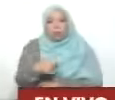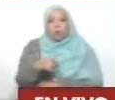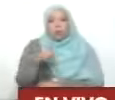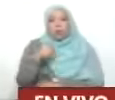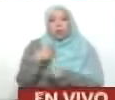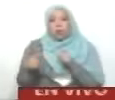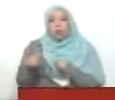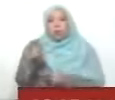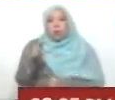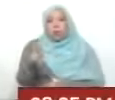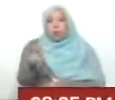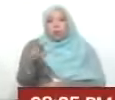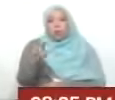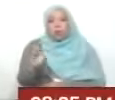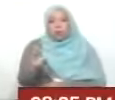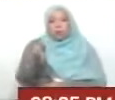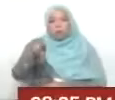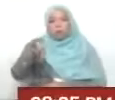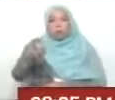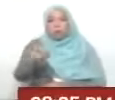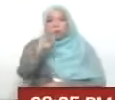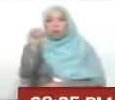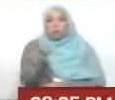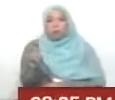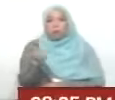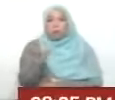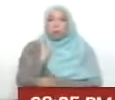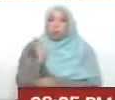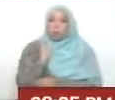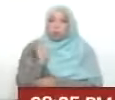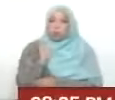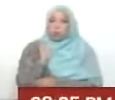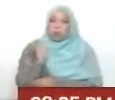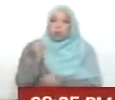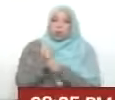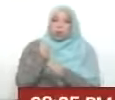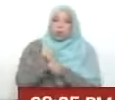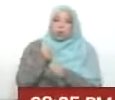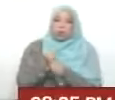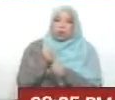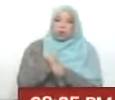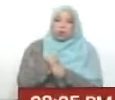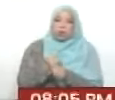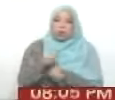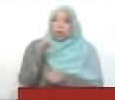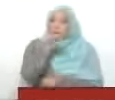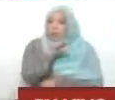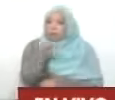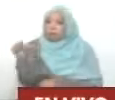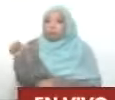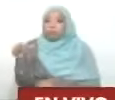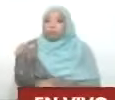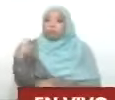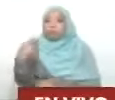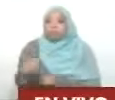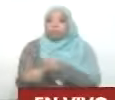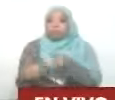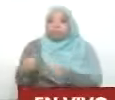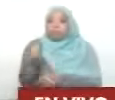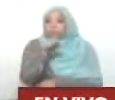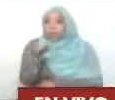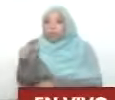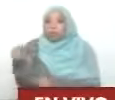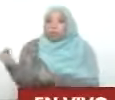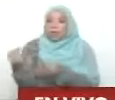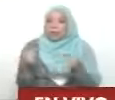Arcay. Y hice con ellos un consejo de trabajo y nos veíamos toda la semana. Y debatíamos todos los temas